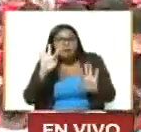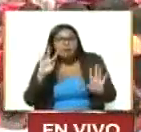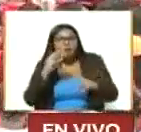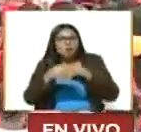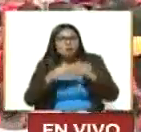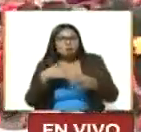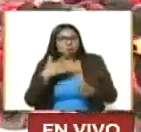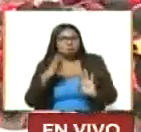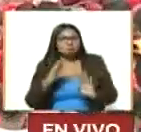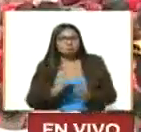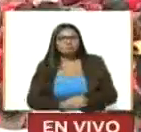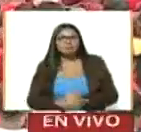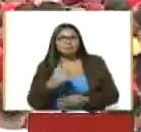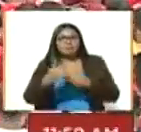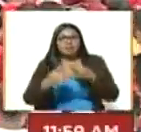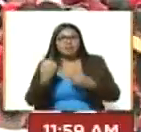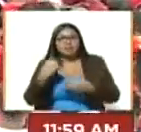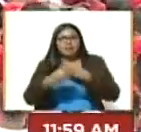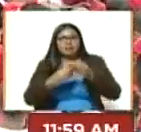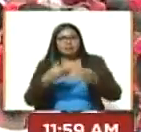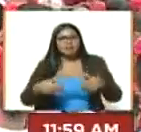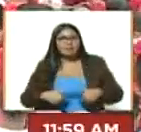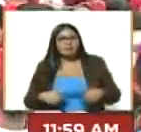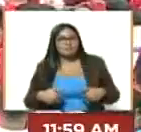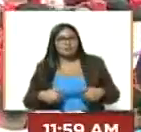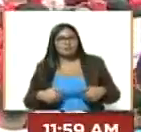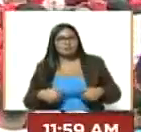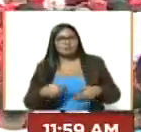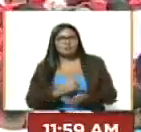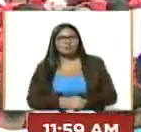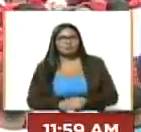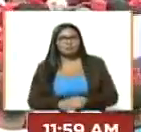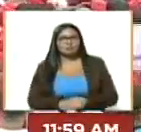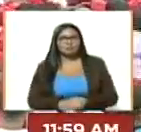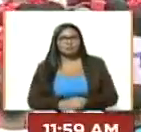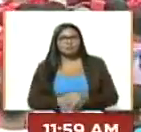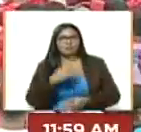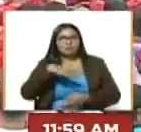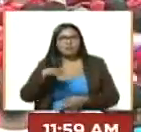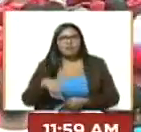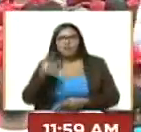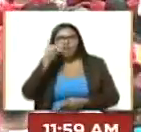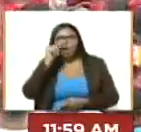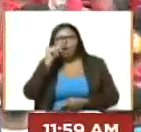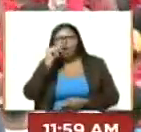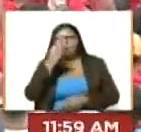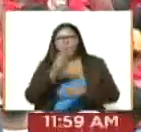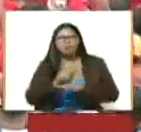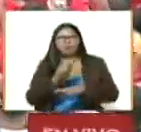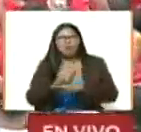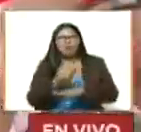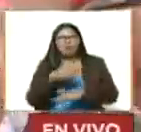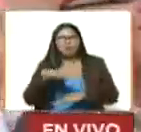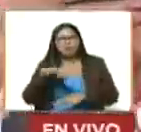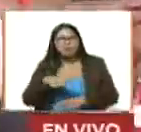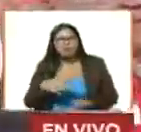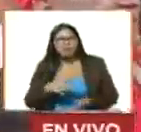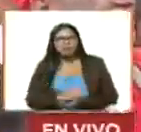Para ver cómo les va. Tienen que hacer un esfuerzo. Agarren aire. Aire, aire, aire. ¿Dónde están los hombres de Monagas?